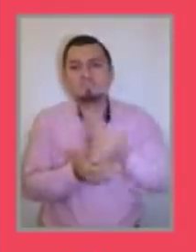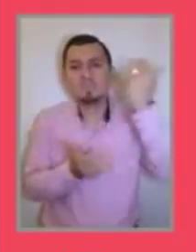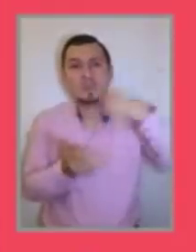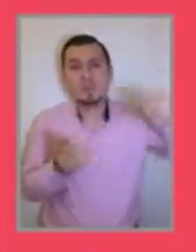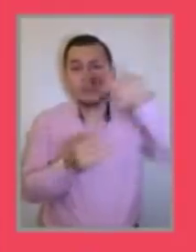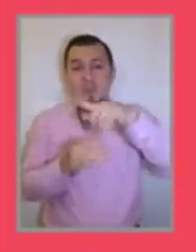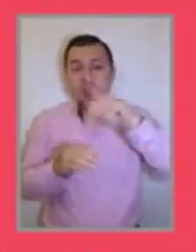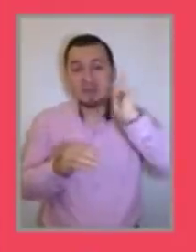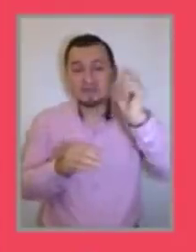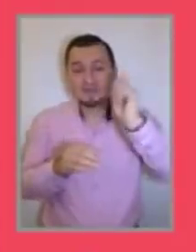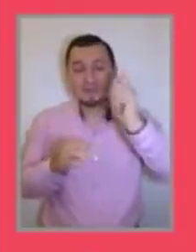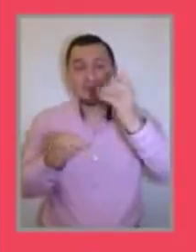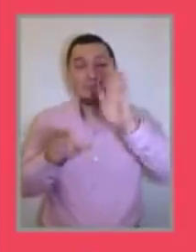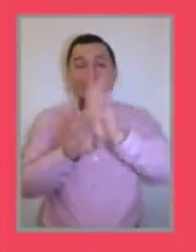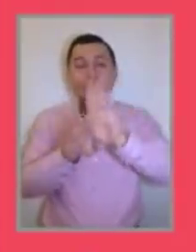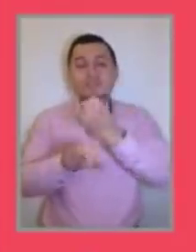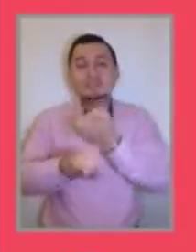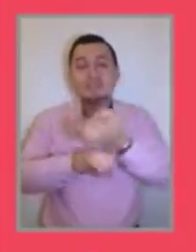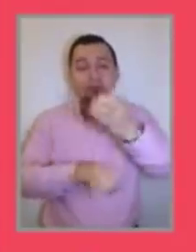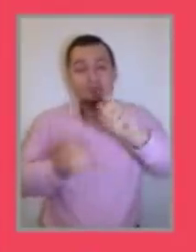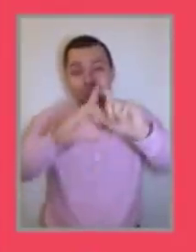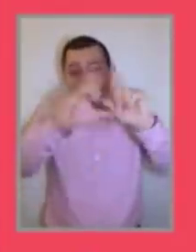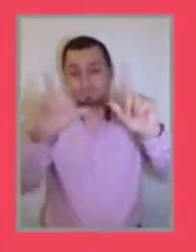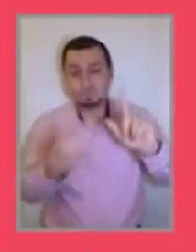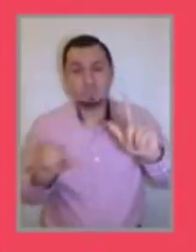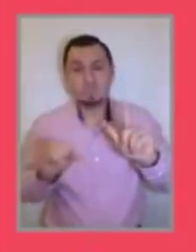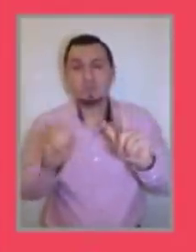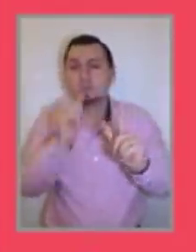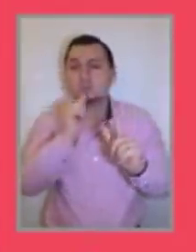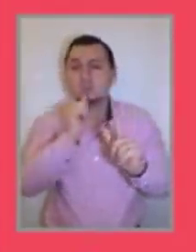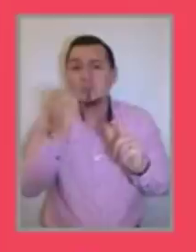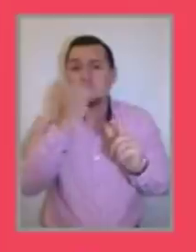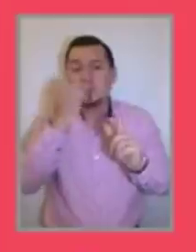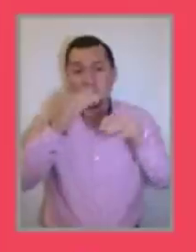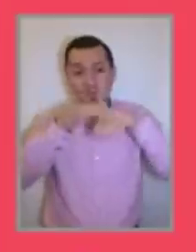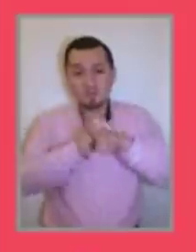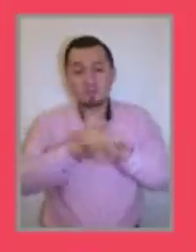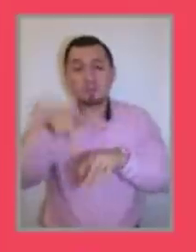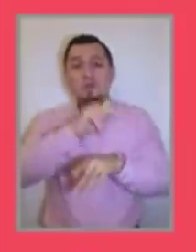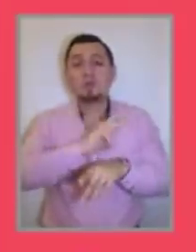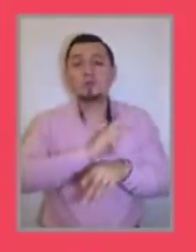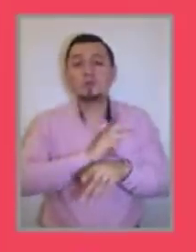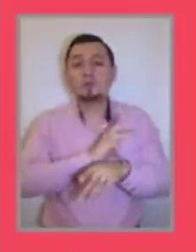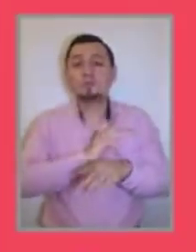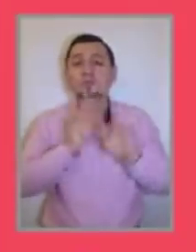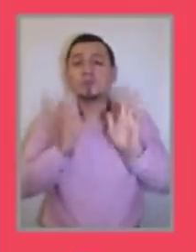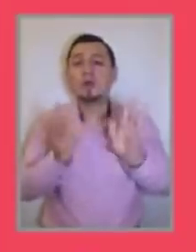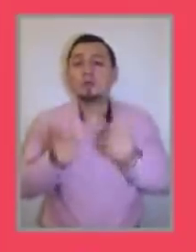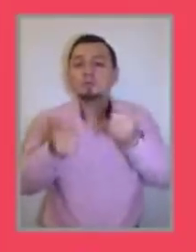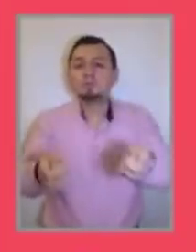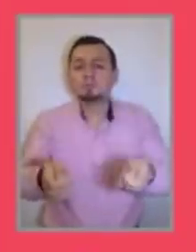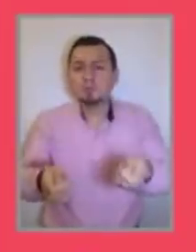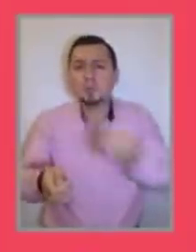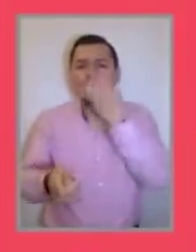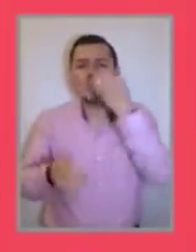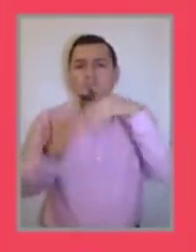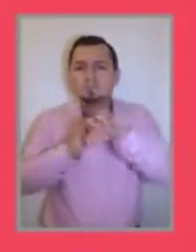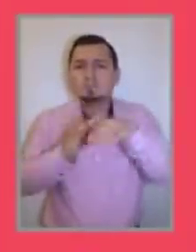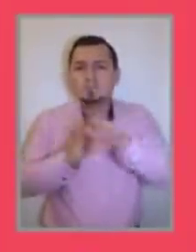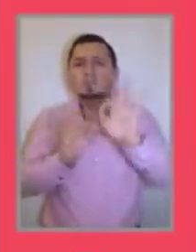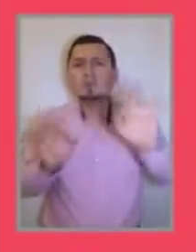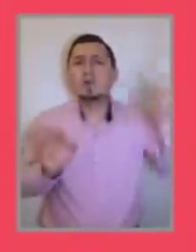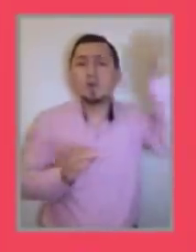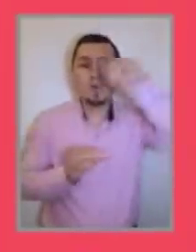que haya hecho este esquema de presencialidad en las escuelas. Nosotros abrimos las escuelas para entregar útiles y mochilas, abrimos las escuelas